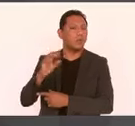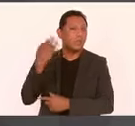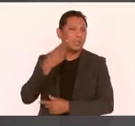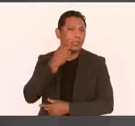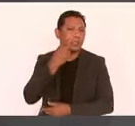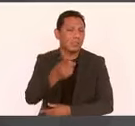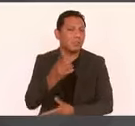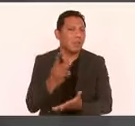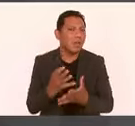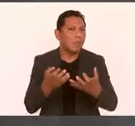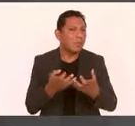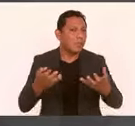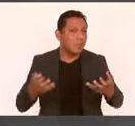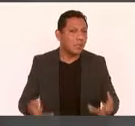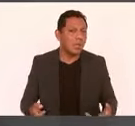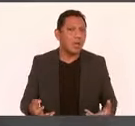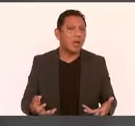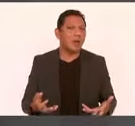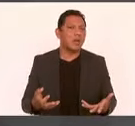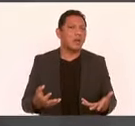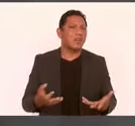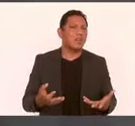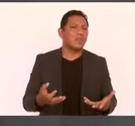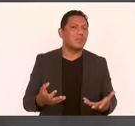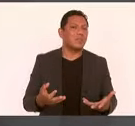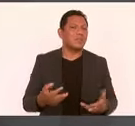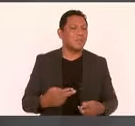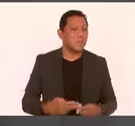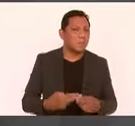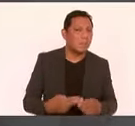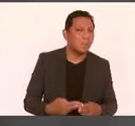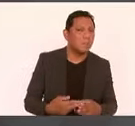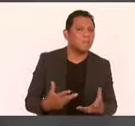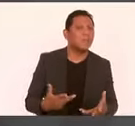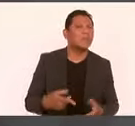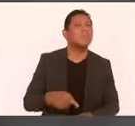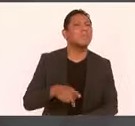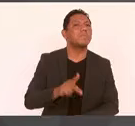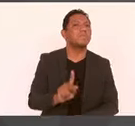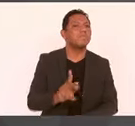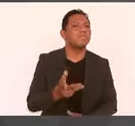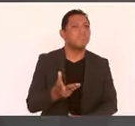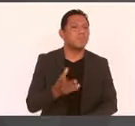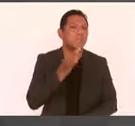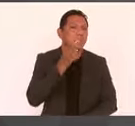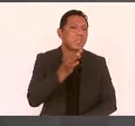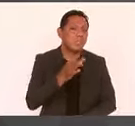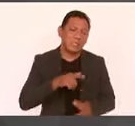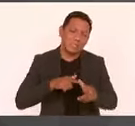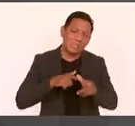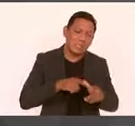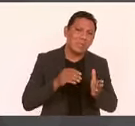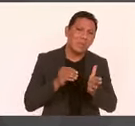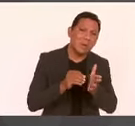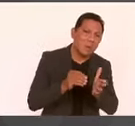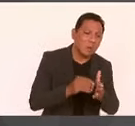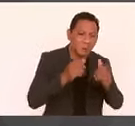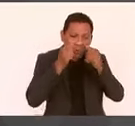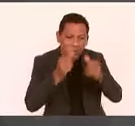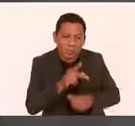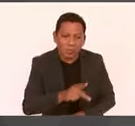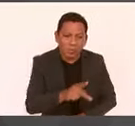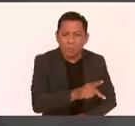una tierra inmensamente rica, pero que no puede seguir siendo y vegetando un pueblo